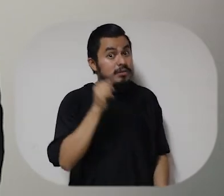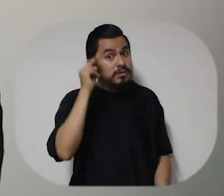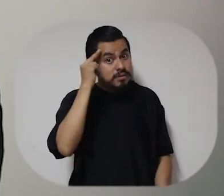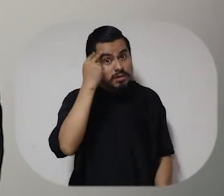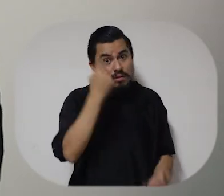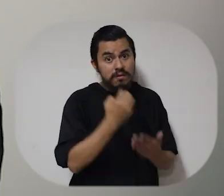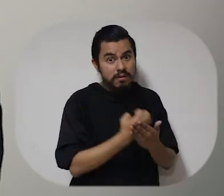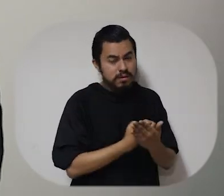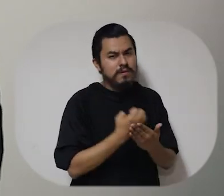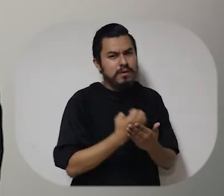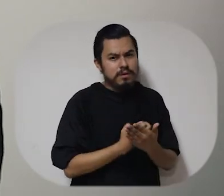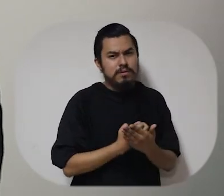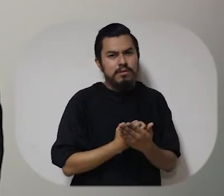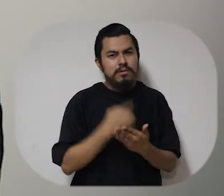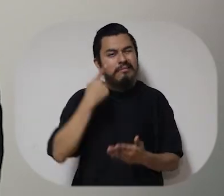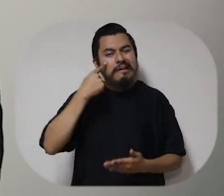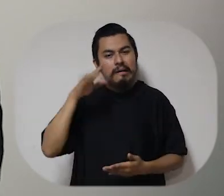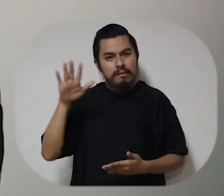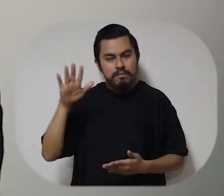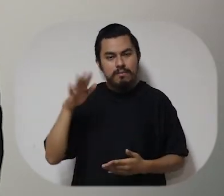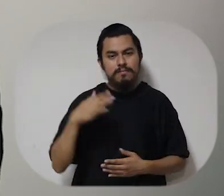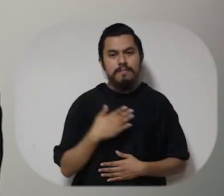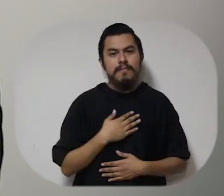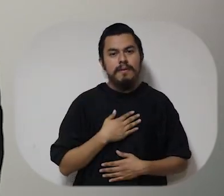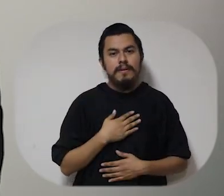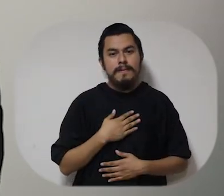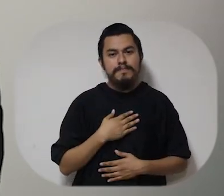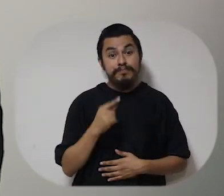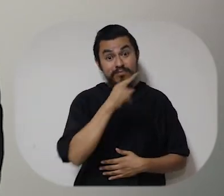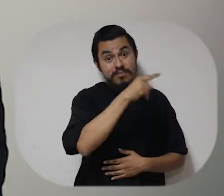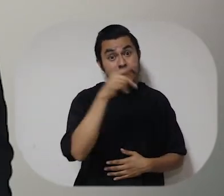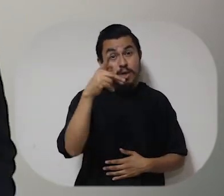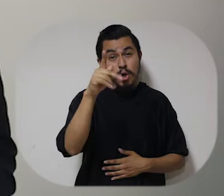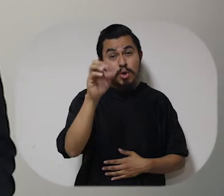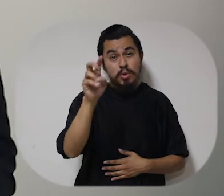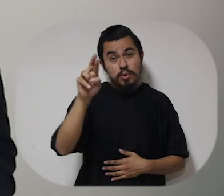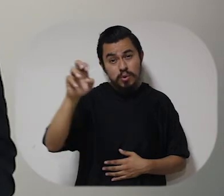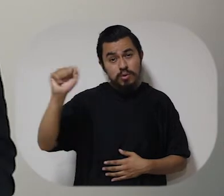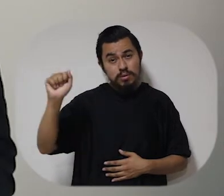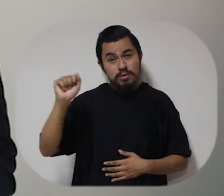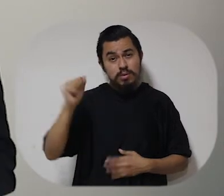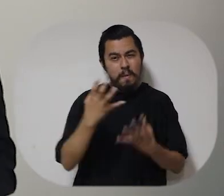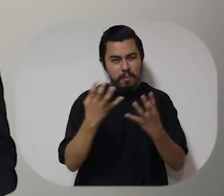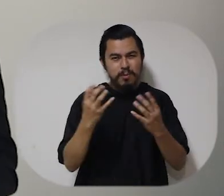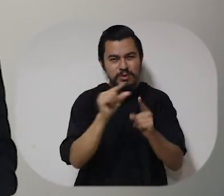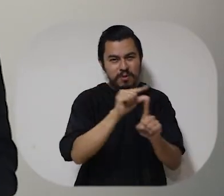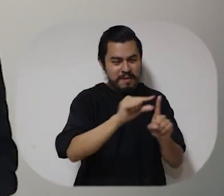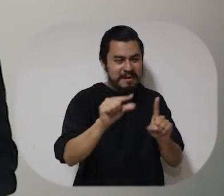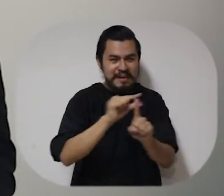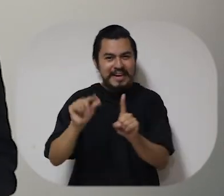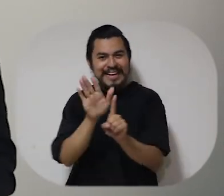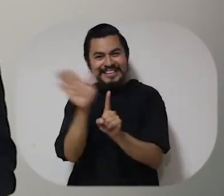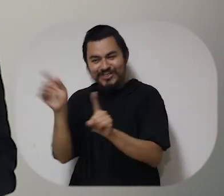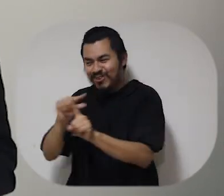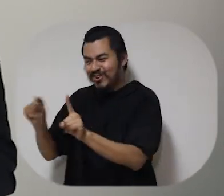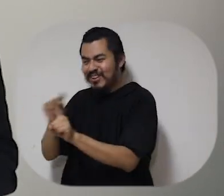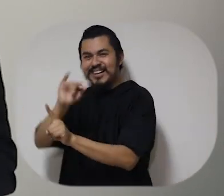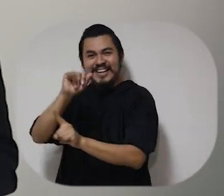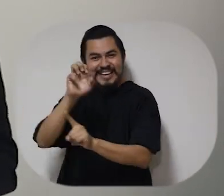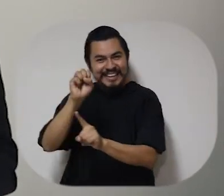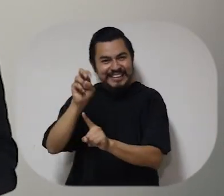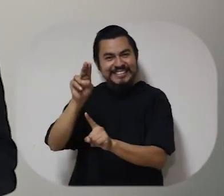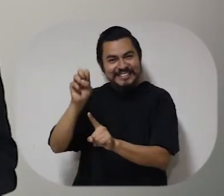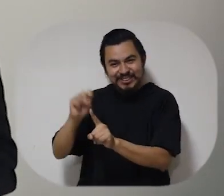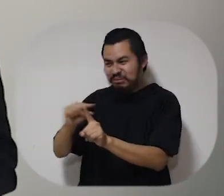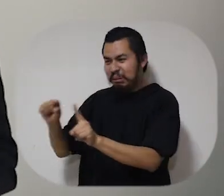en Corea no hay mucha gente que se llama Jesús, pero en todo el mundo hay varias personas que sí se llaman Jesús. Claramente no hay